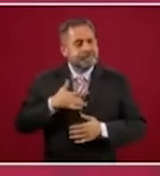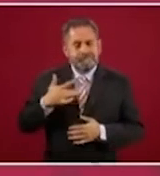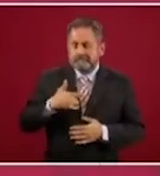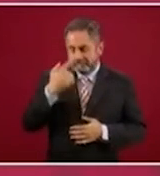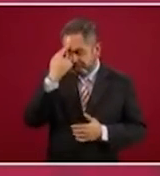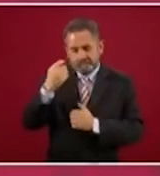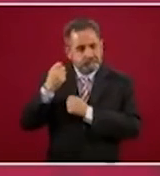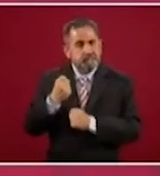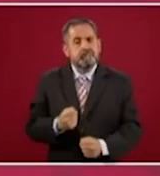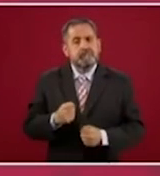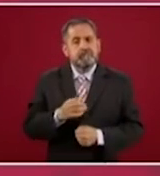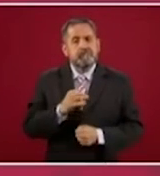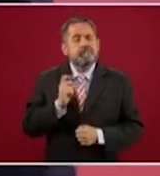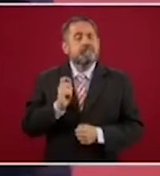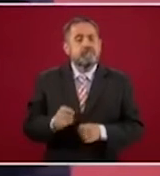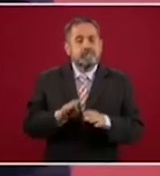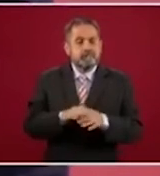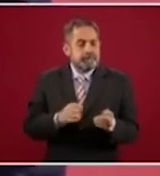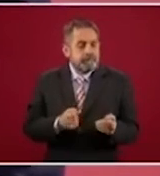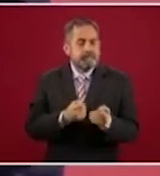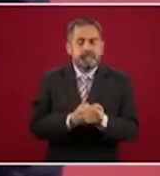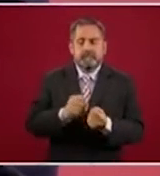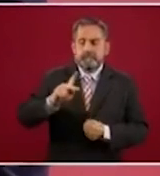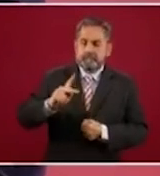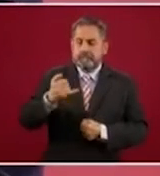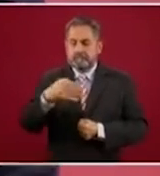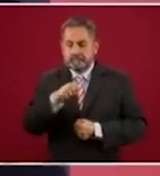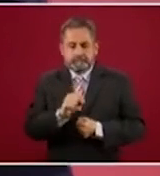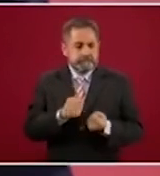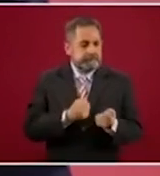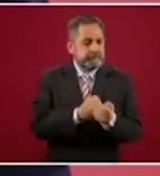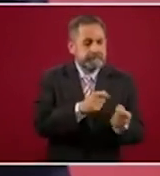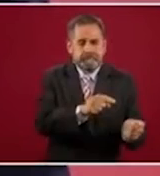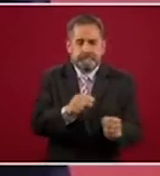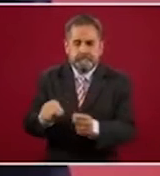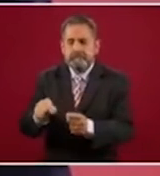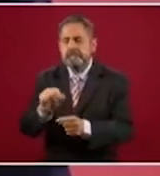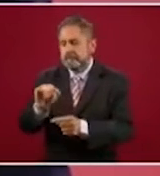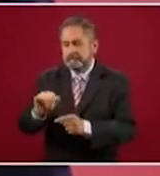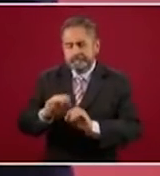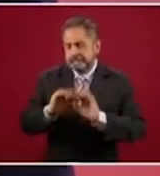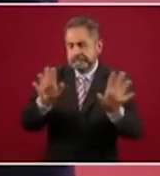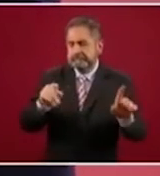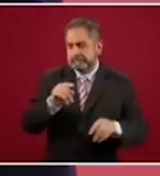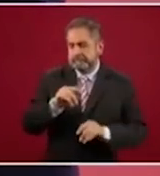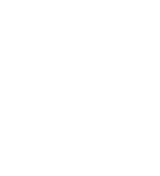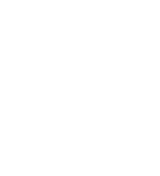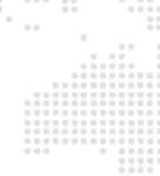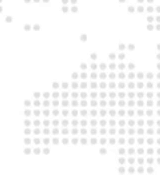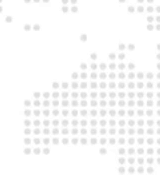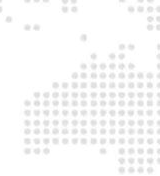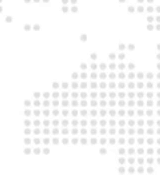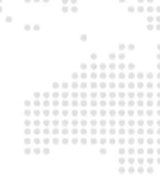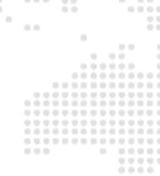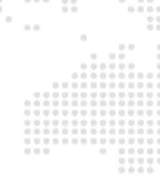convencidos en fortalecer y contratar a las pymes. Sí, es sin duda.